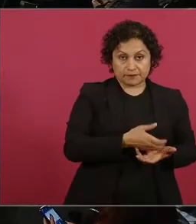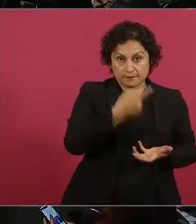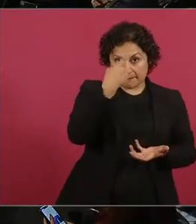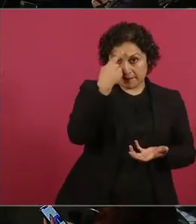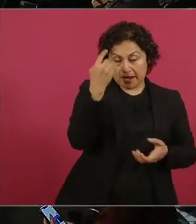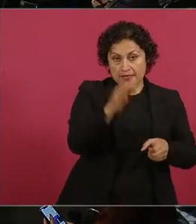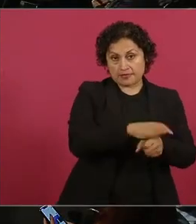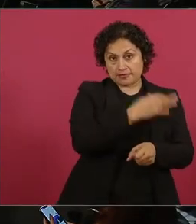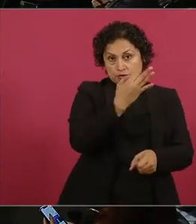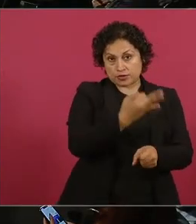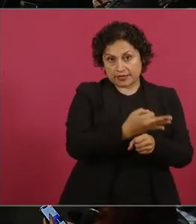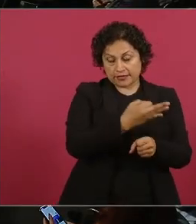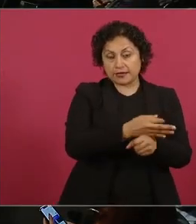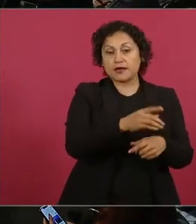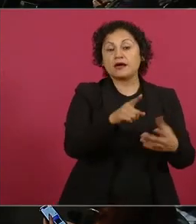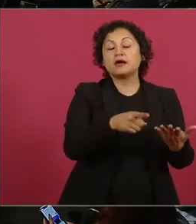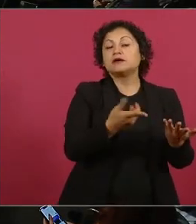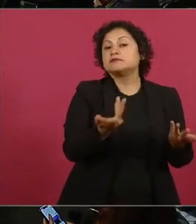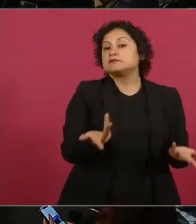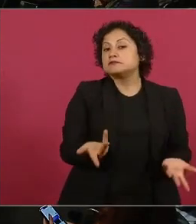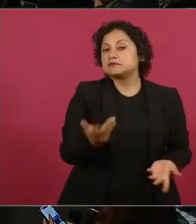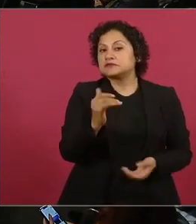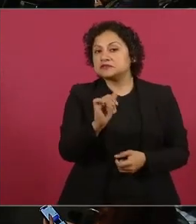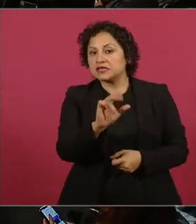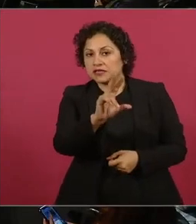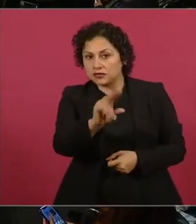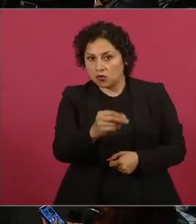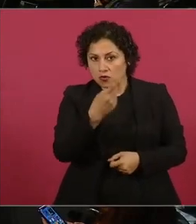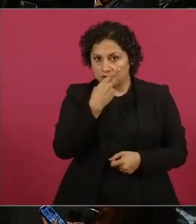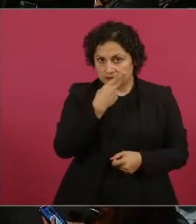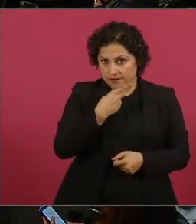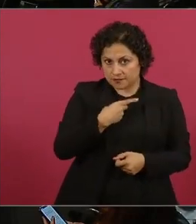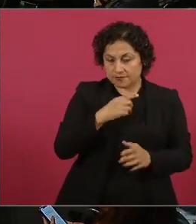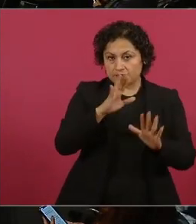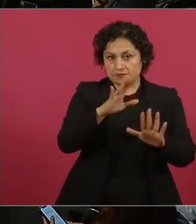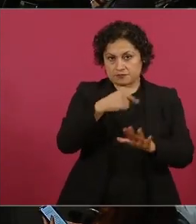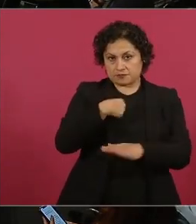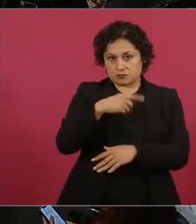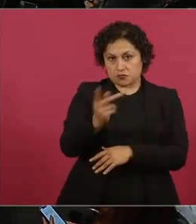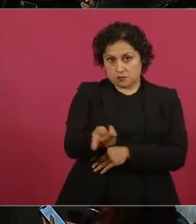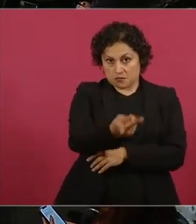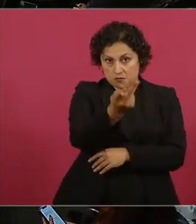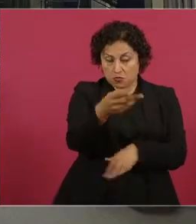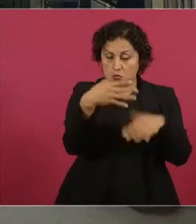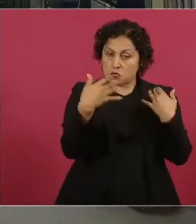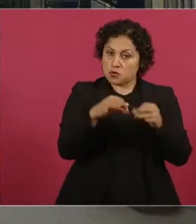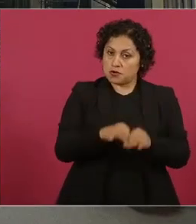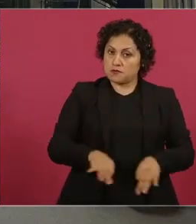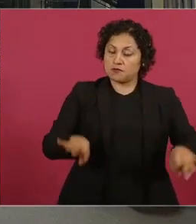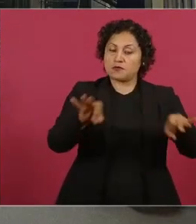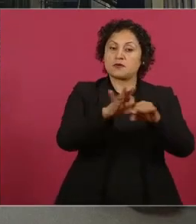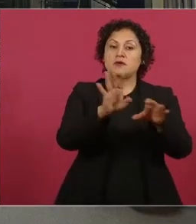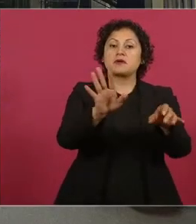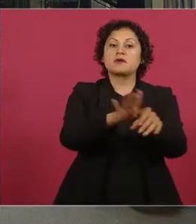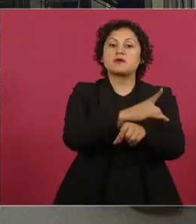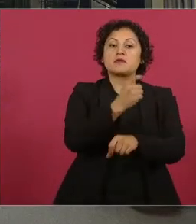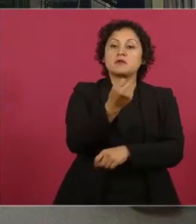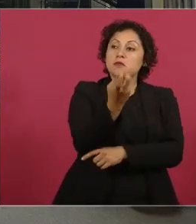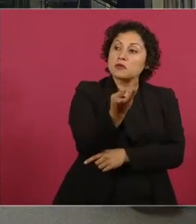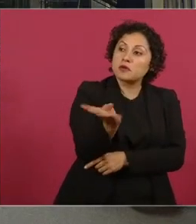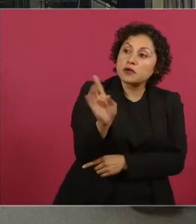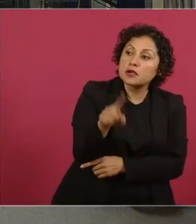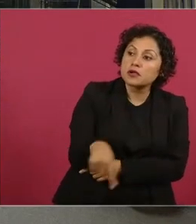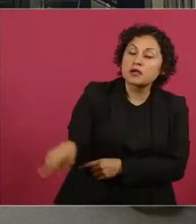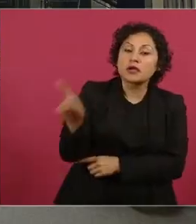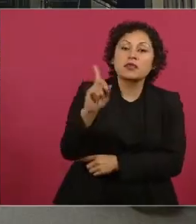o no sé qué. Y esto es muy importante, la pregunta es muy importante, porque según varios legisladores de